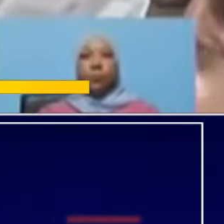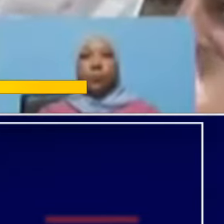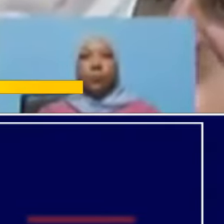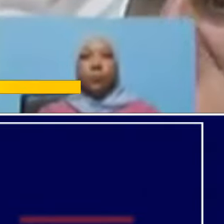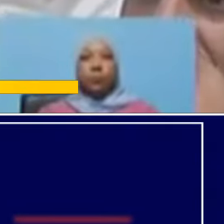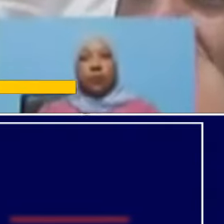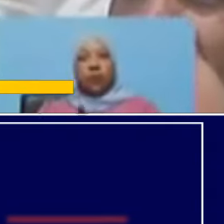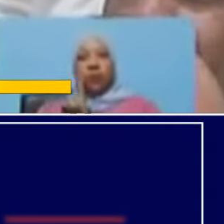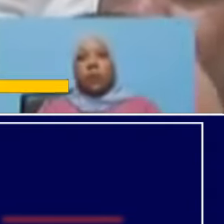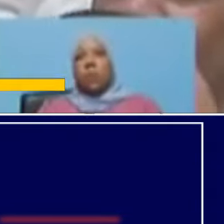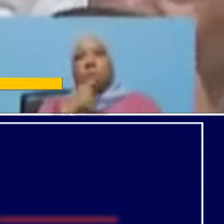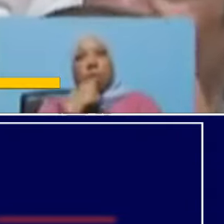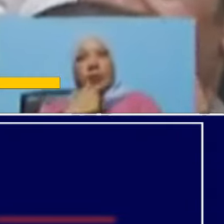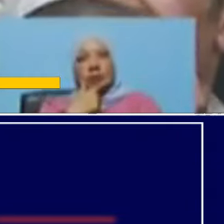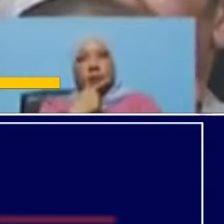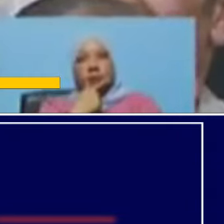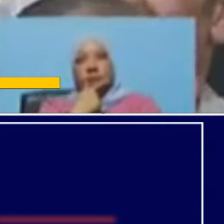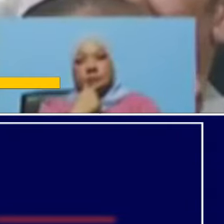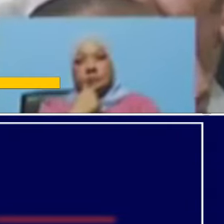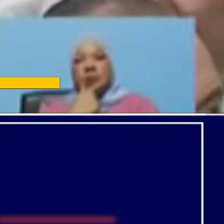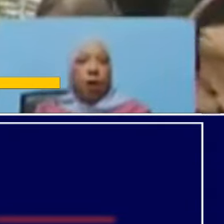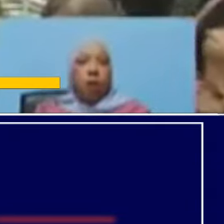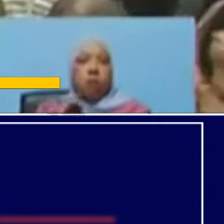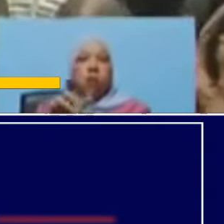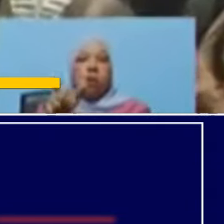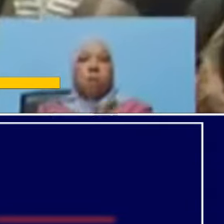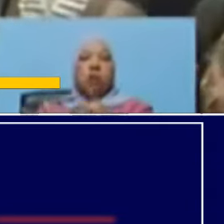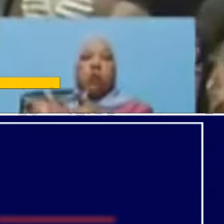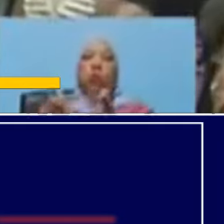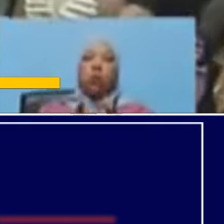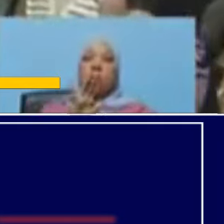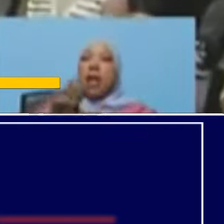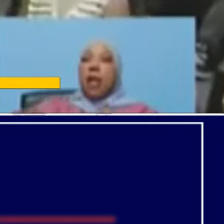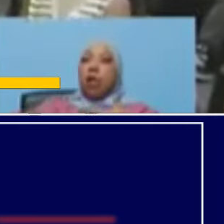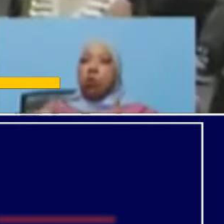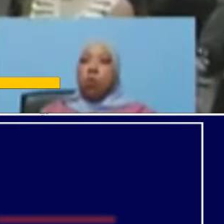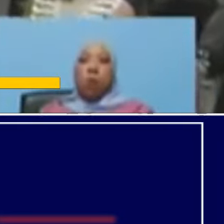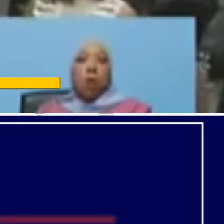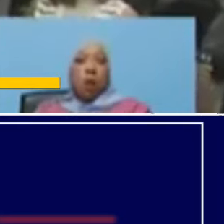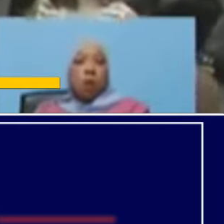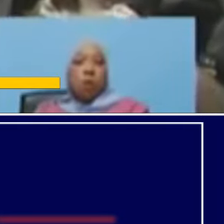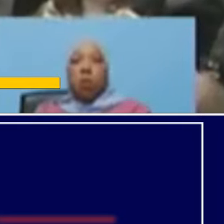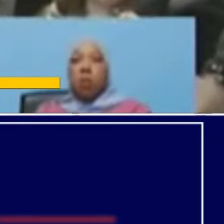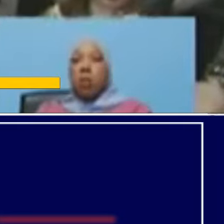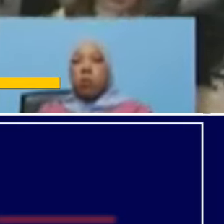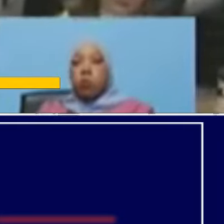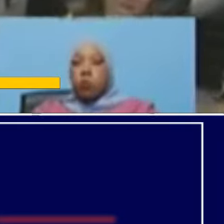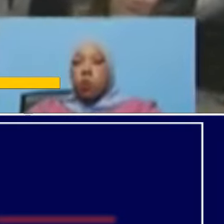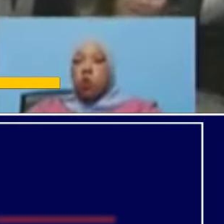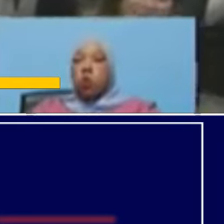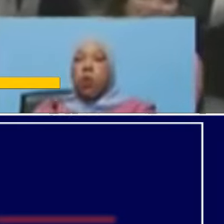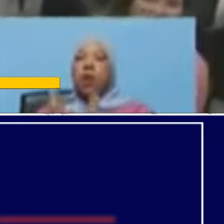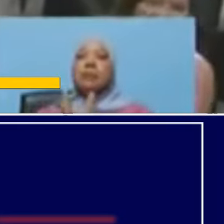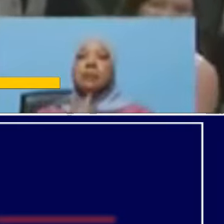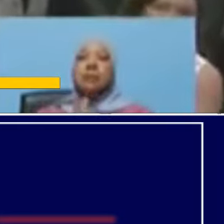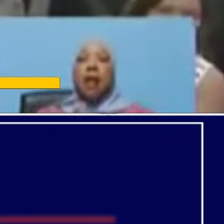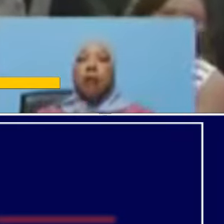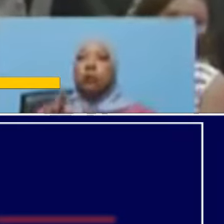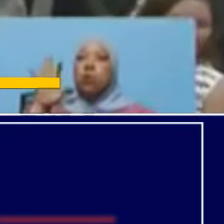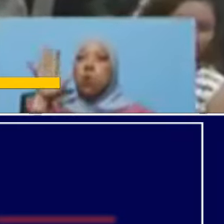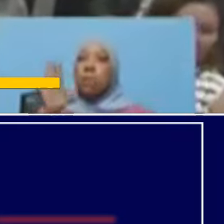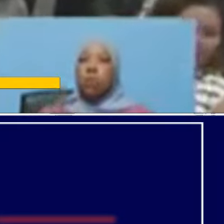otra en Venezuela, para estimular las inversiones productivas en el comercio. También planteó acuerdos en turismo, gas y